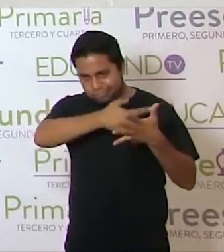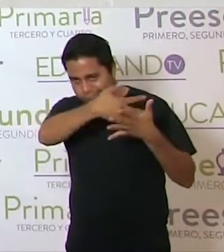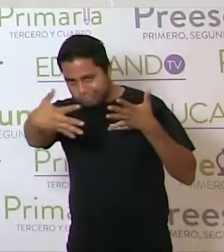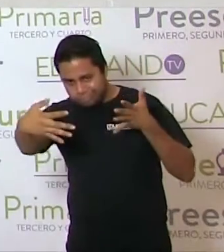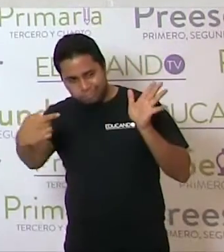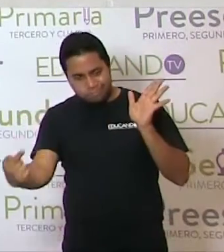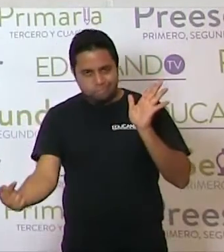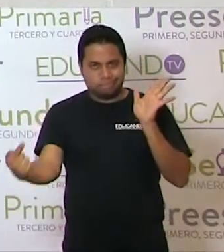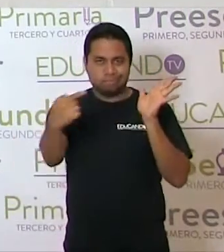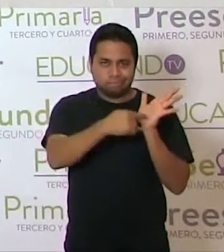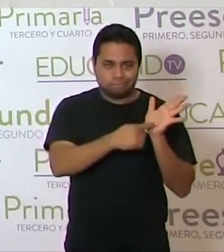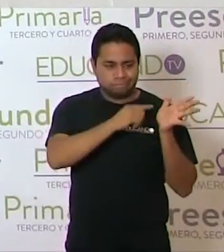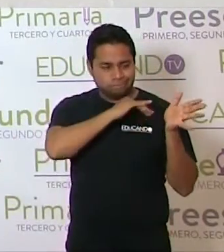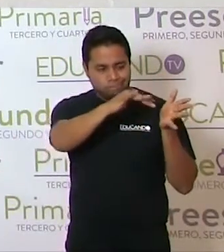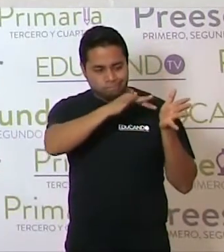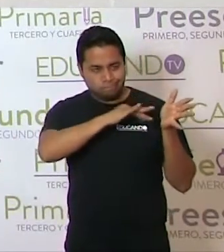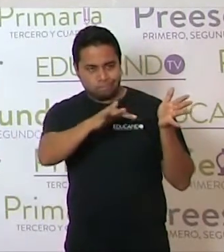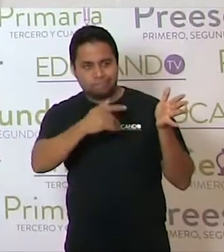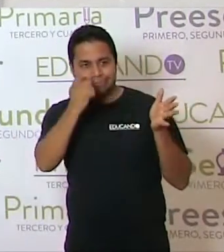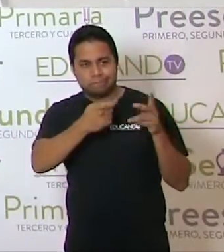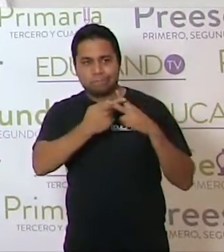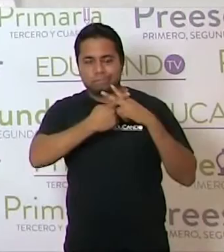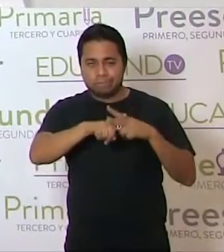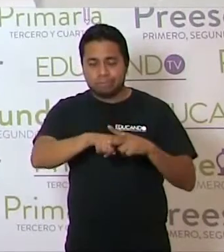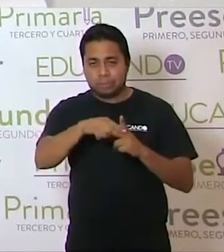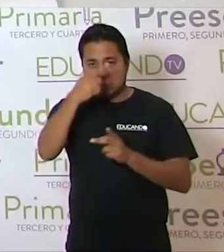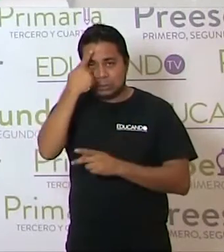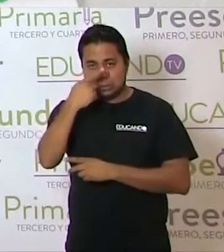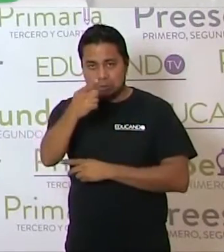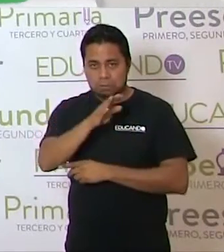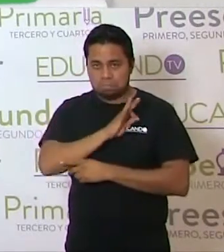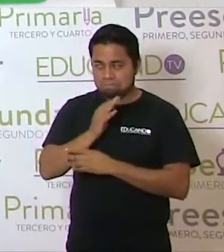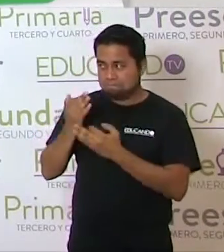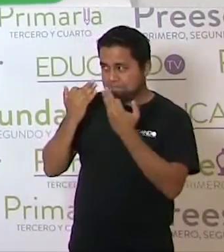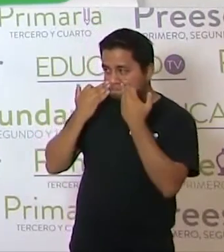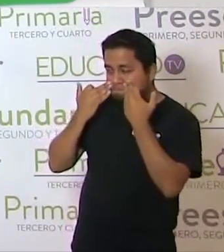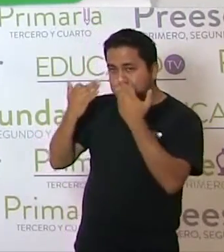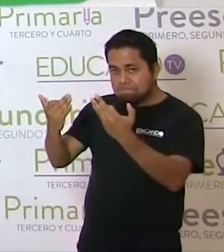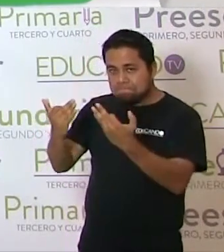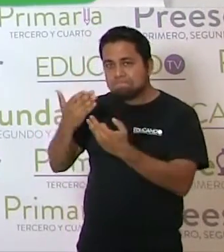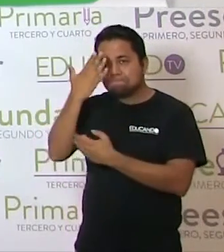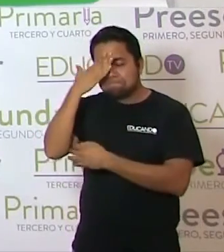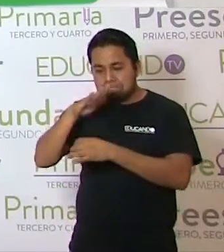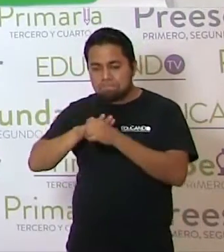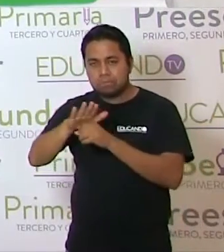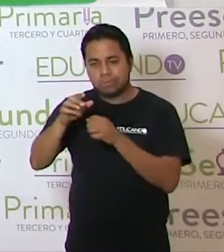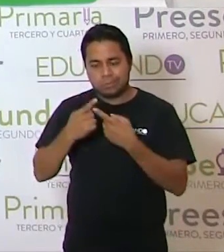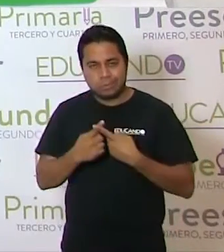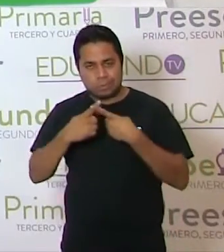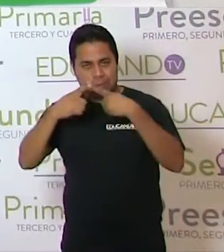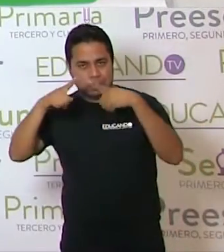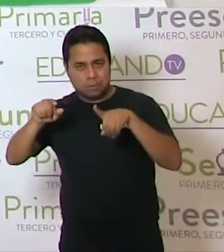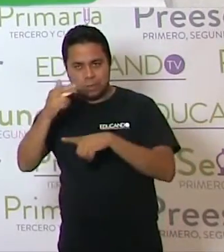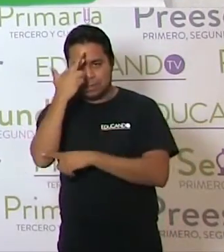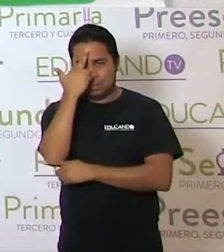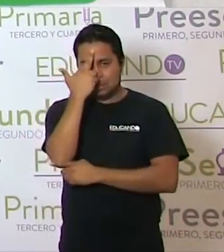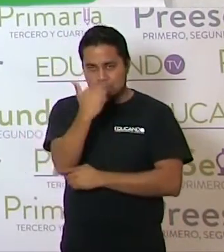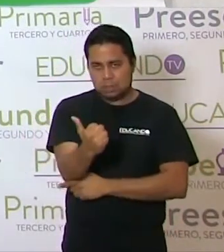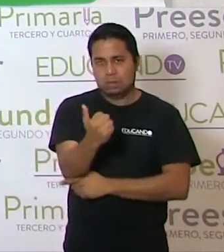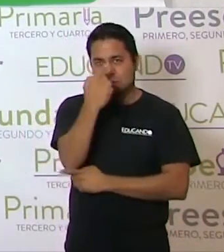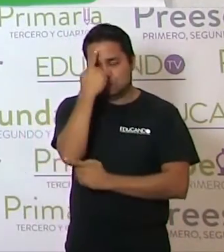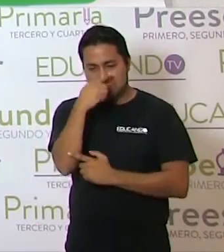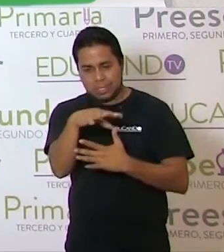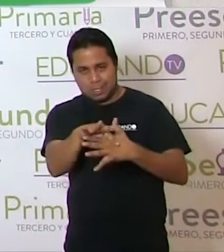empezar con esta tabla para que ustedes empiecen a diferenciar los argumentos basados en